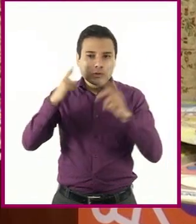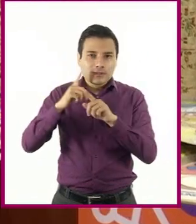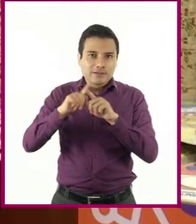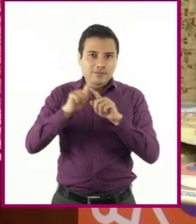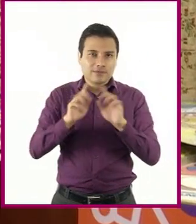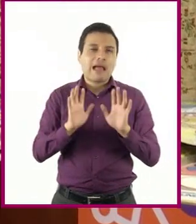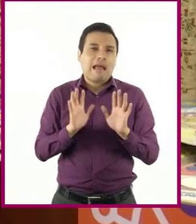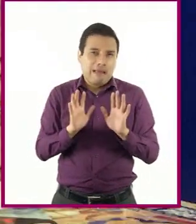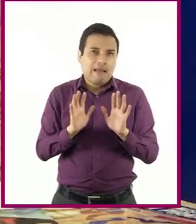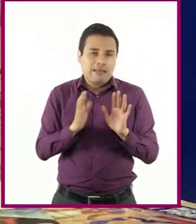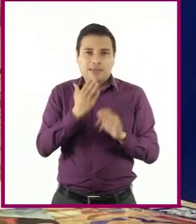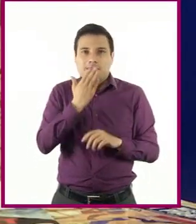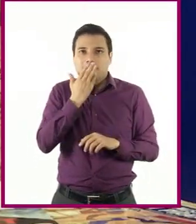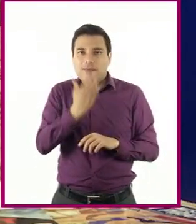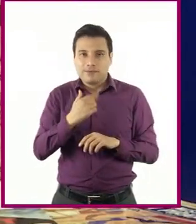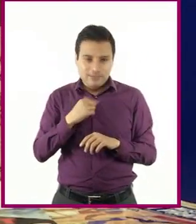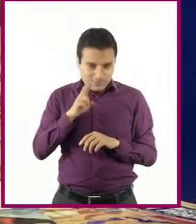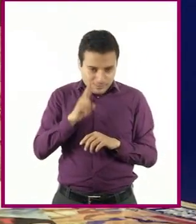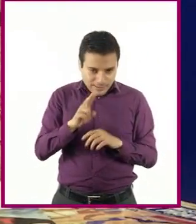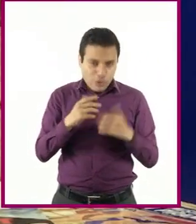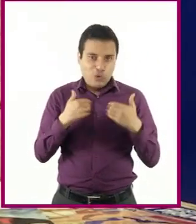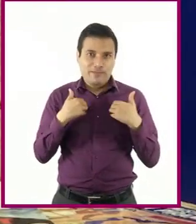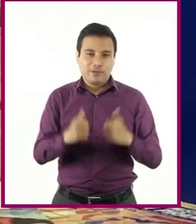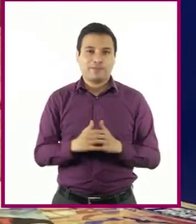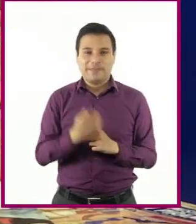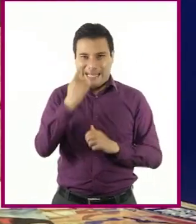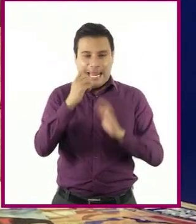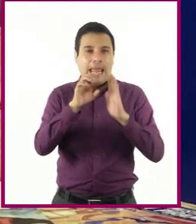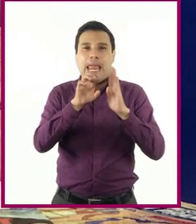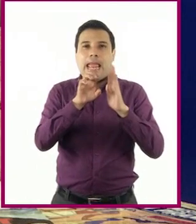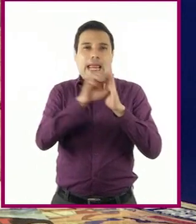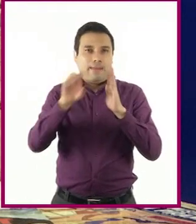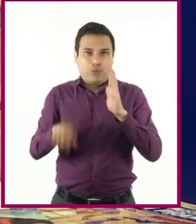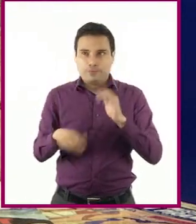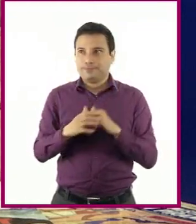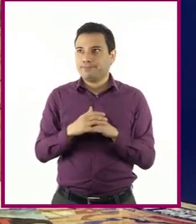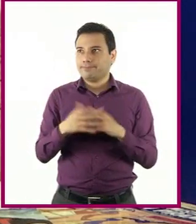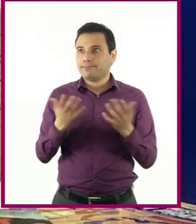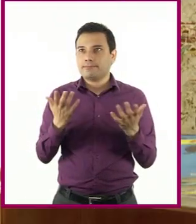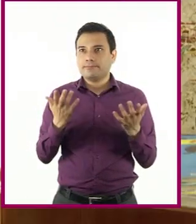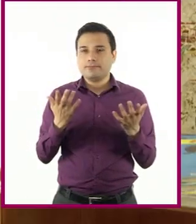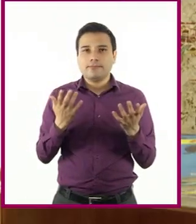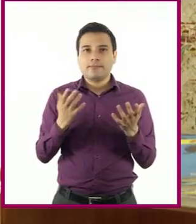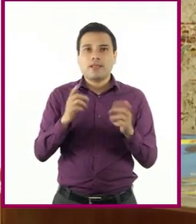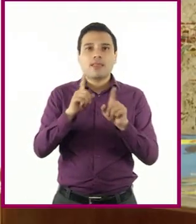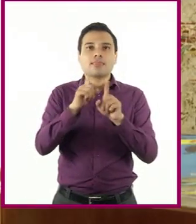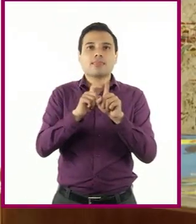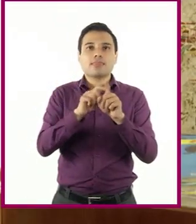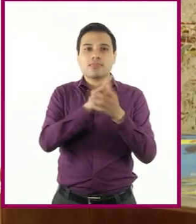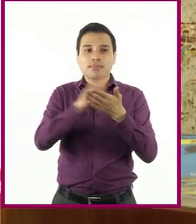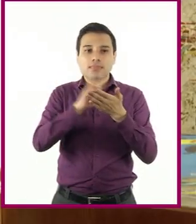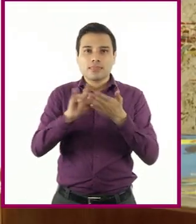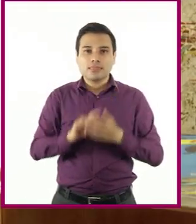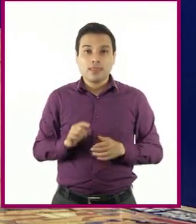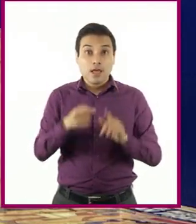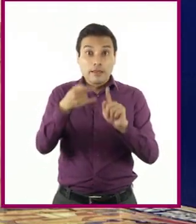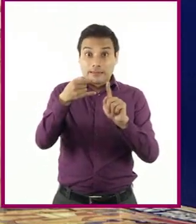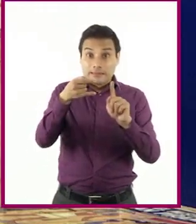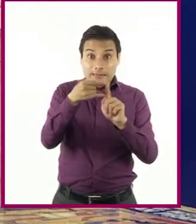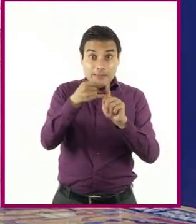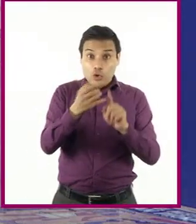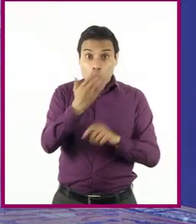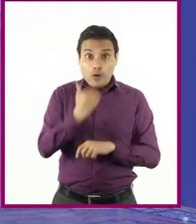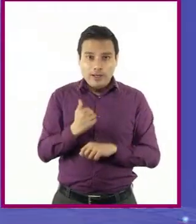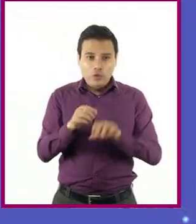mucho las acciones. ¿Te imaginas una historieta sin viñetas? Mira, esta es la obra de teatro